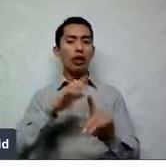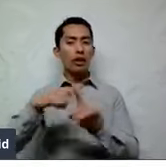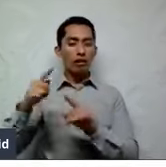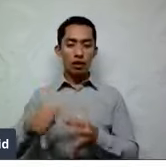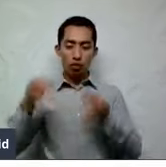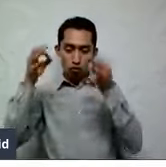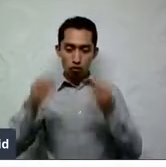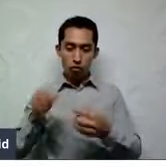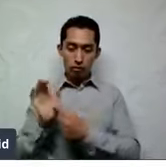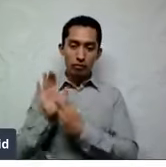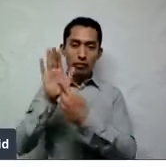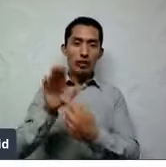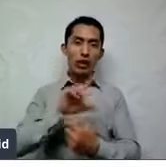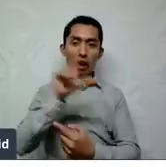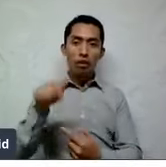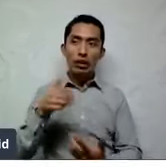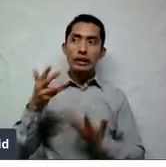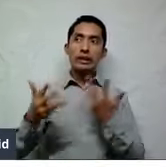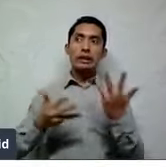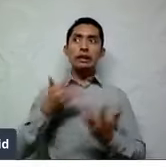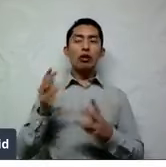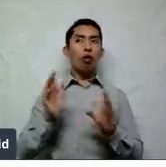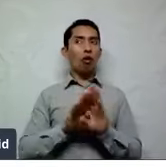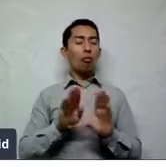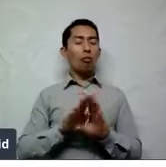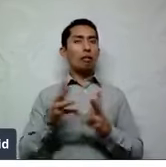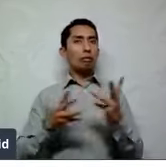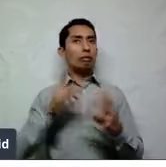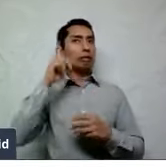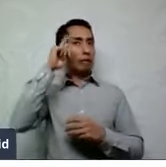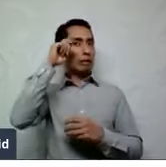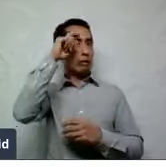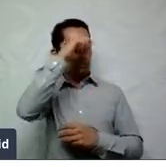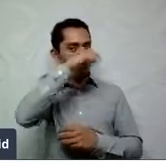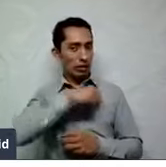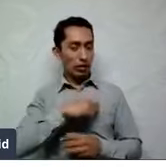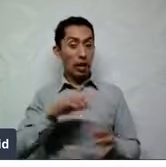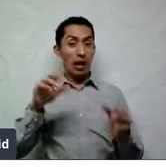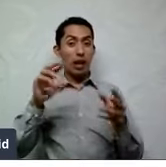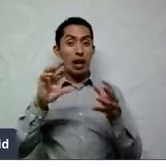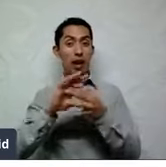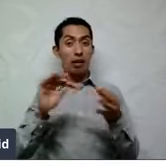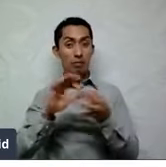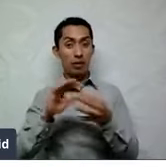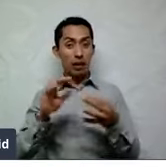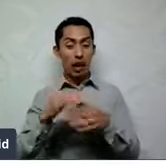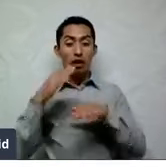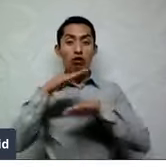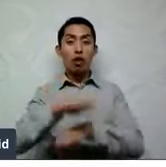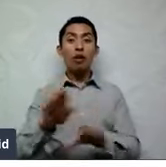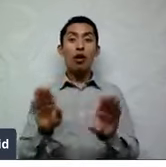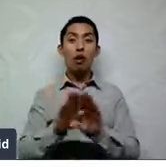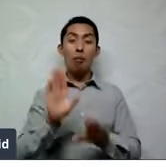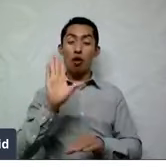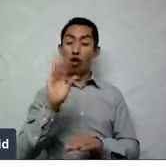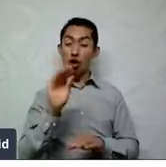oficiales nos ponen en una condición bastante difícil. El hablar de ya muy cerca de los